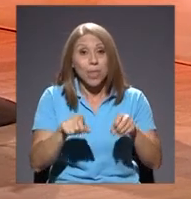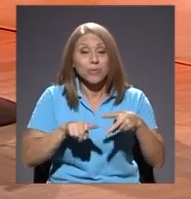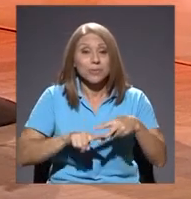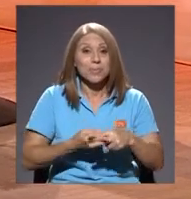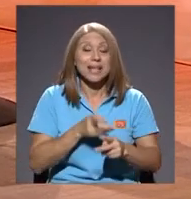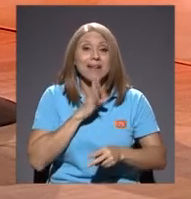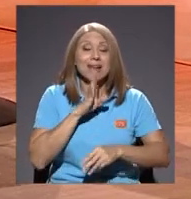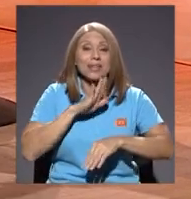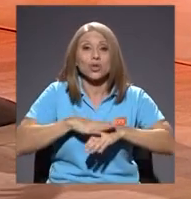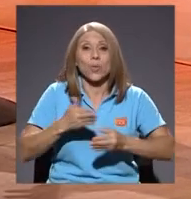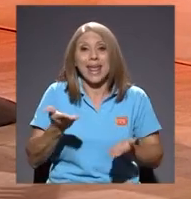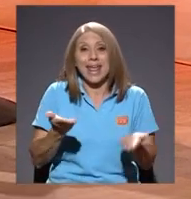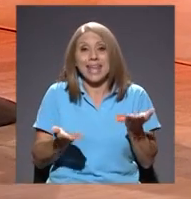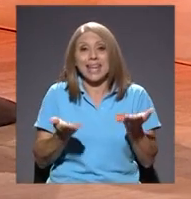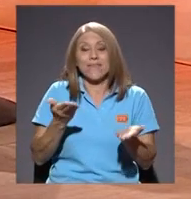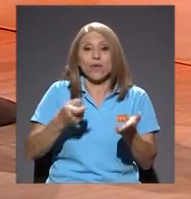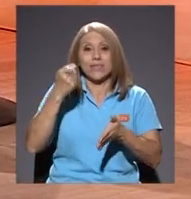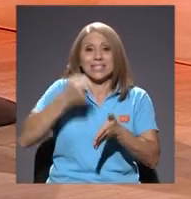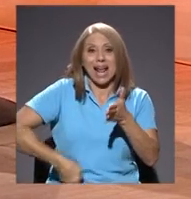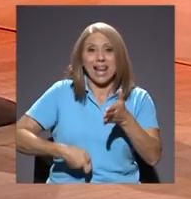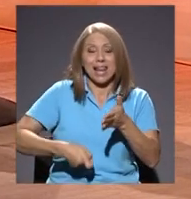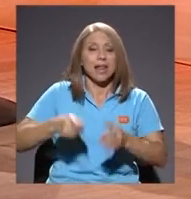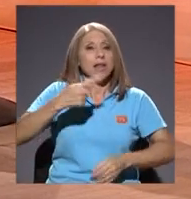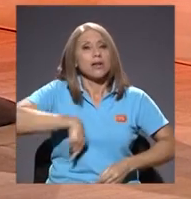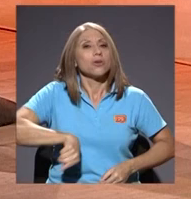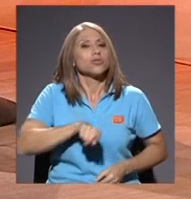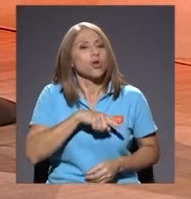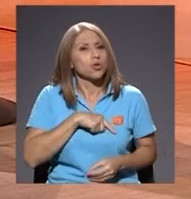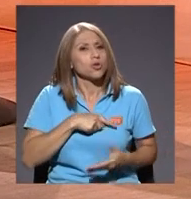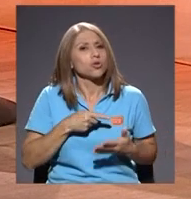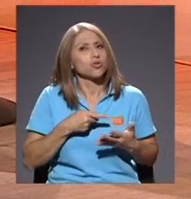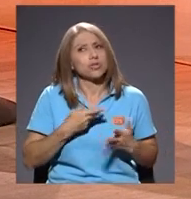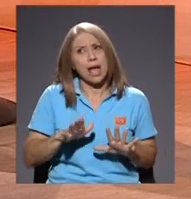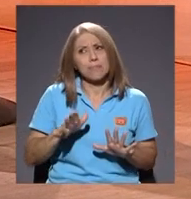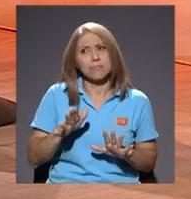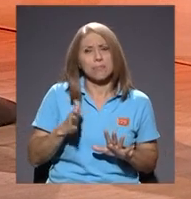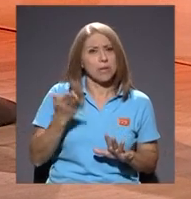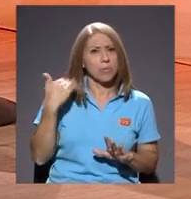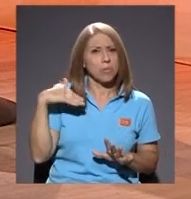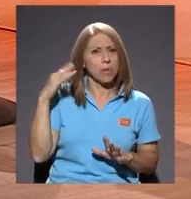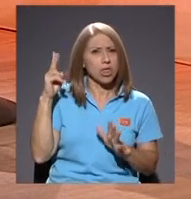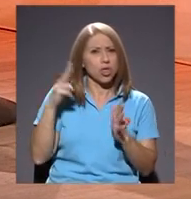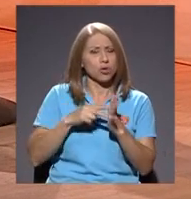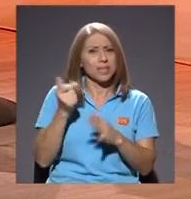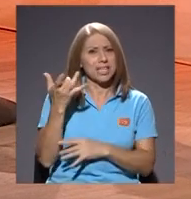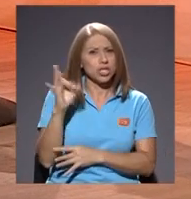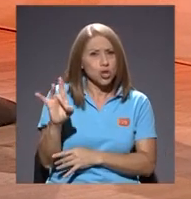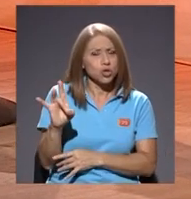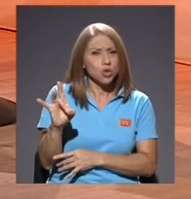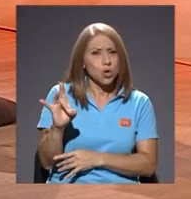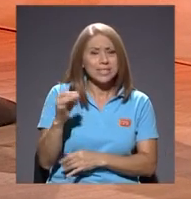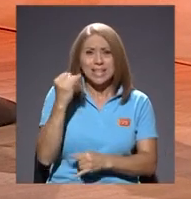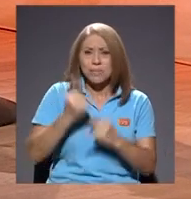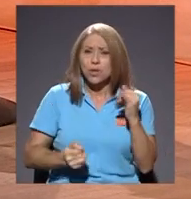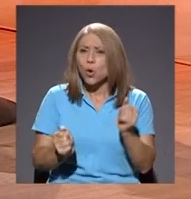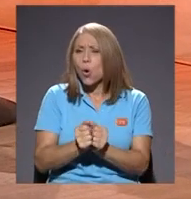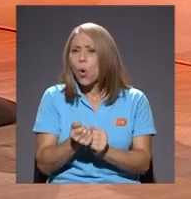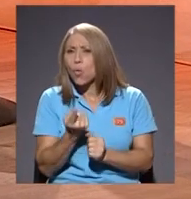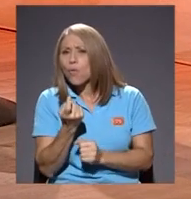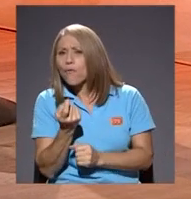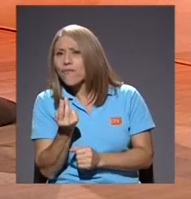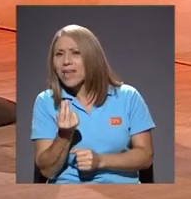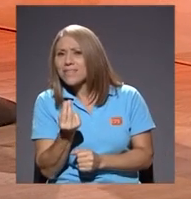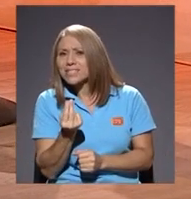equilibrio fiscal nosotros estamos cerrando este cerrado 1900 del 2018 con un deber si tal vez no tan